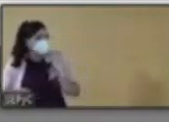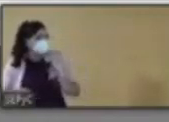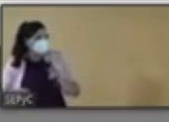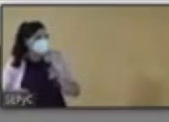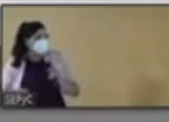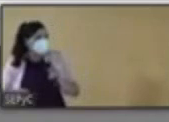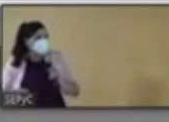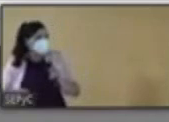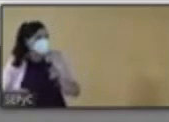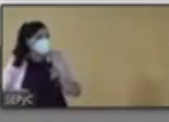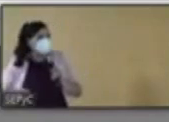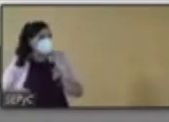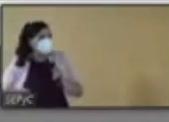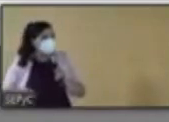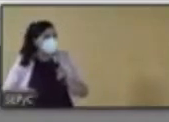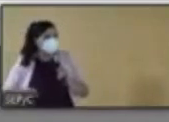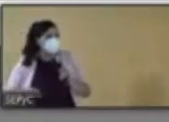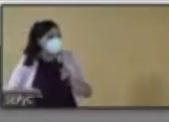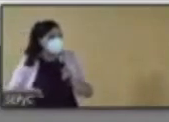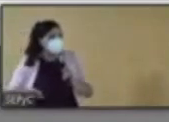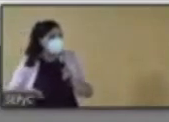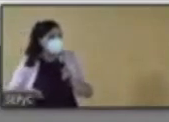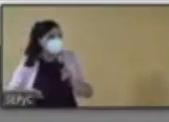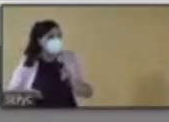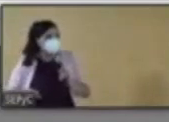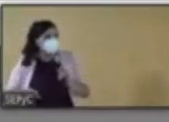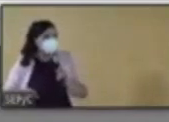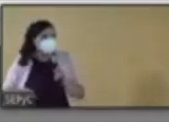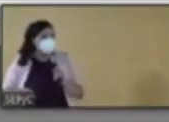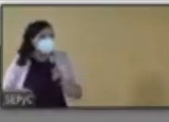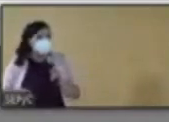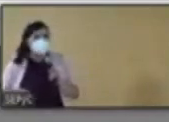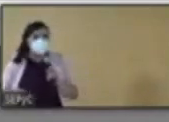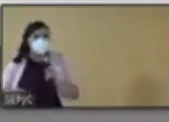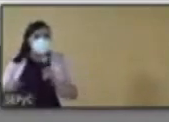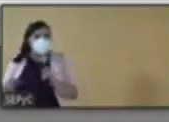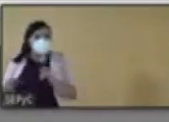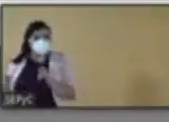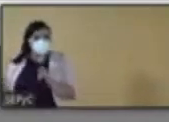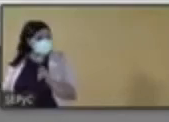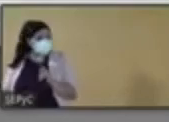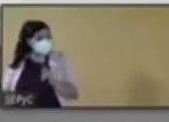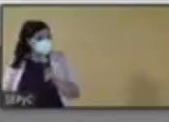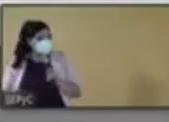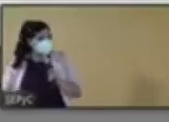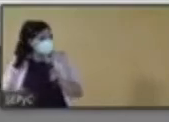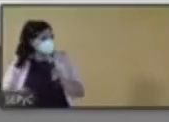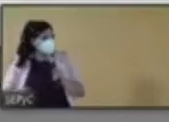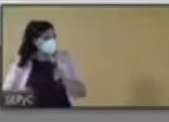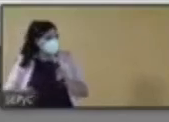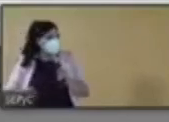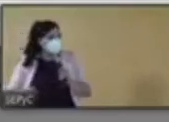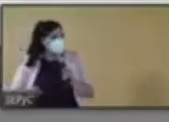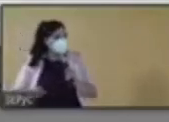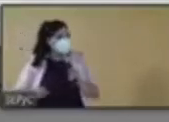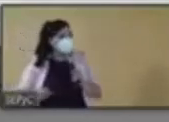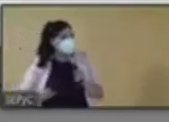¿Cuál es ese tipo de representación que realizo? Es decir, si soy representante o en su caso representado.